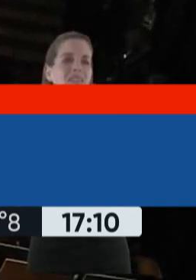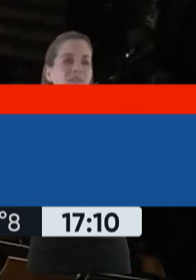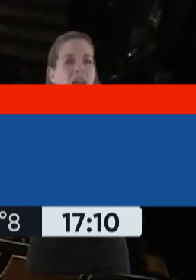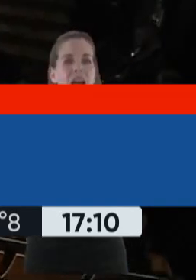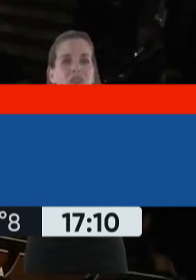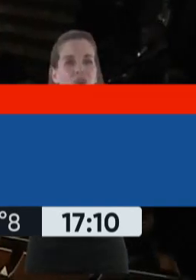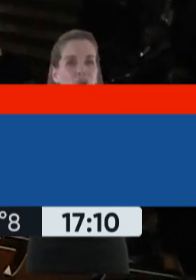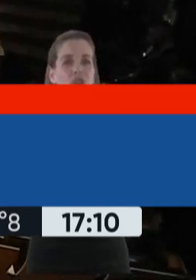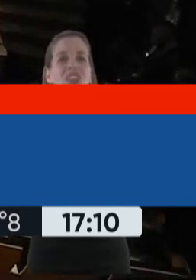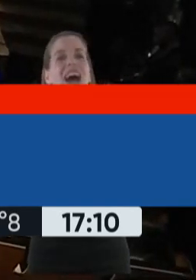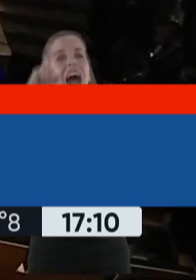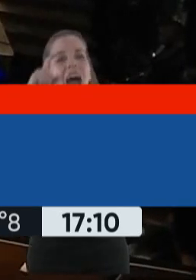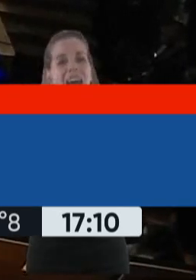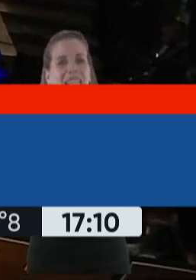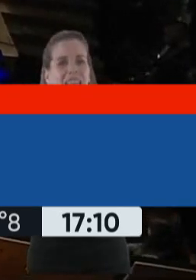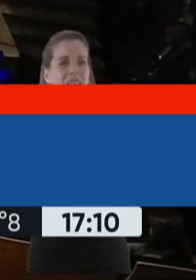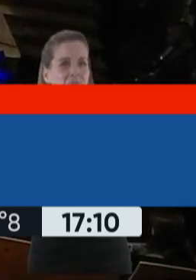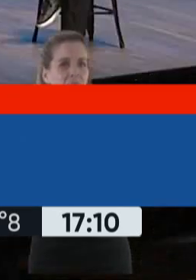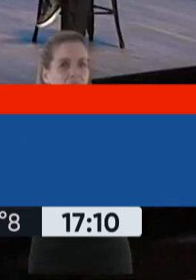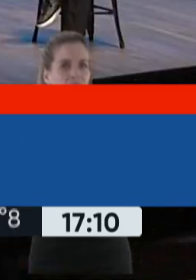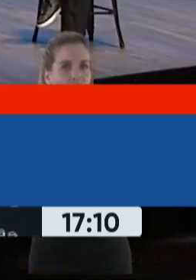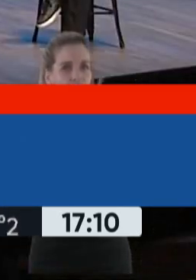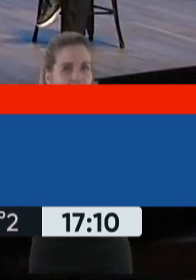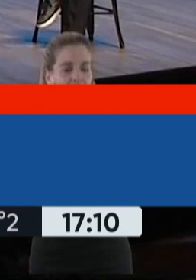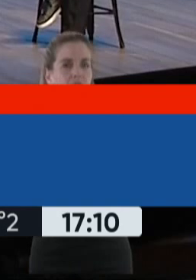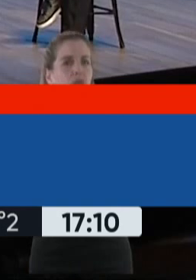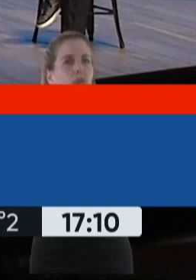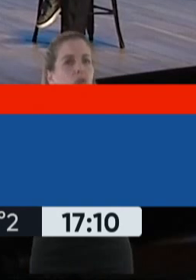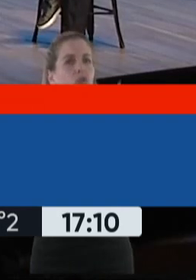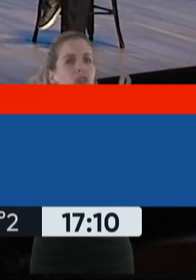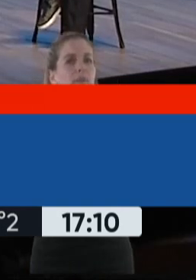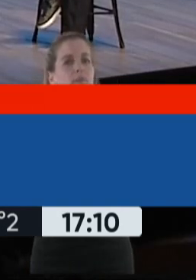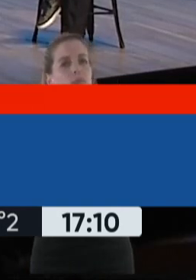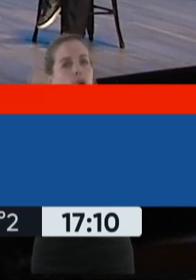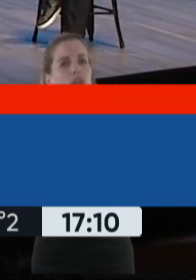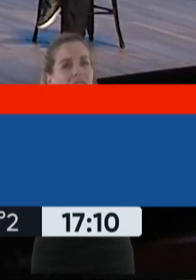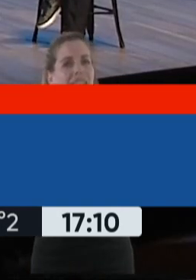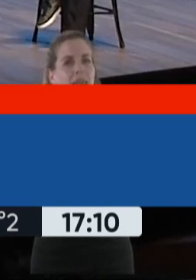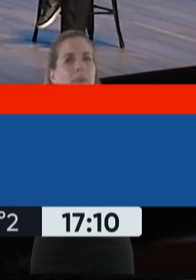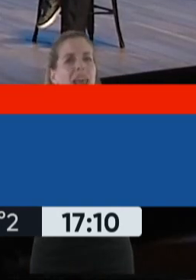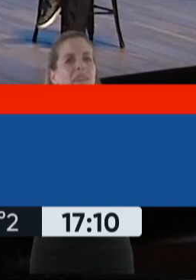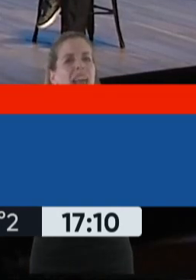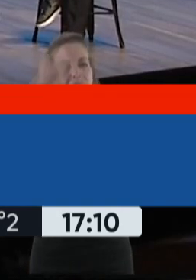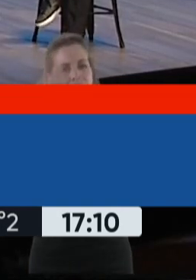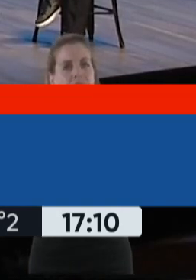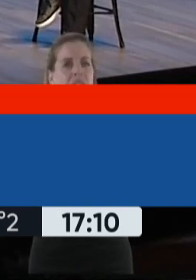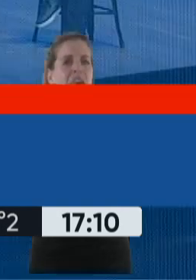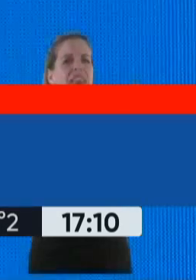El arte no es una cosa banal, es algo central en la vida del ser humano. Es algo central, yo lo digo